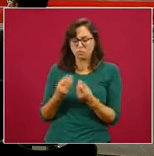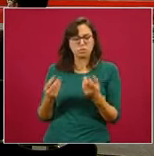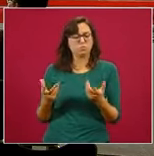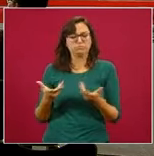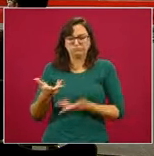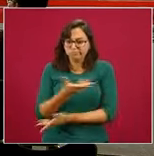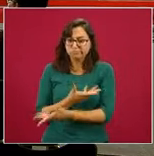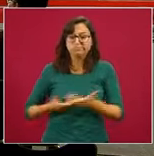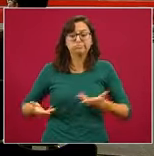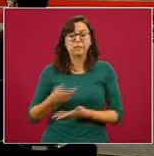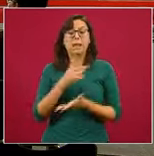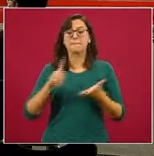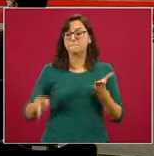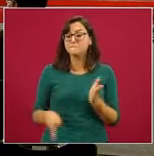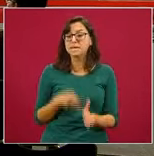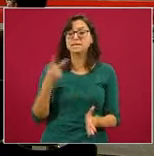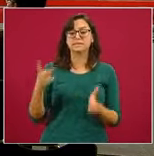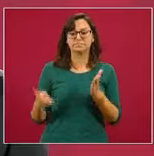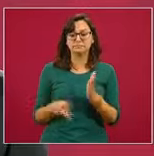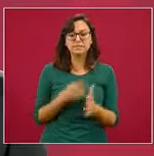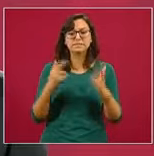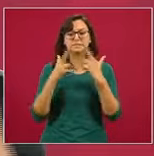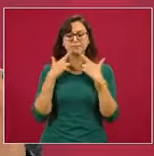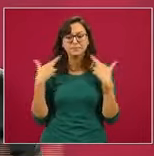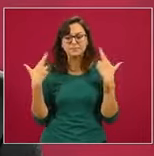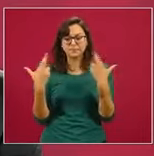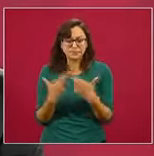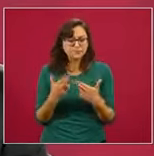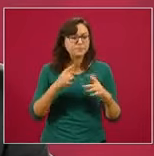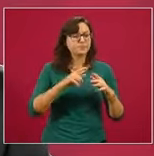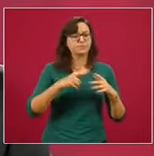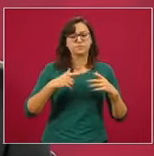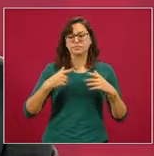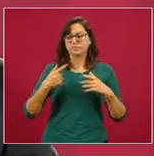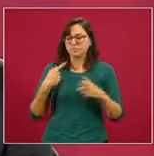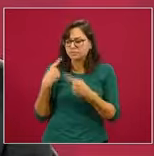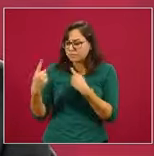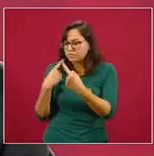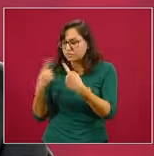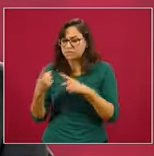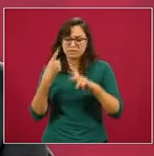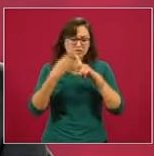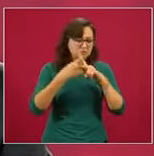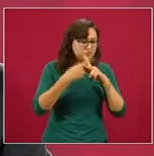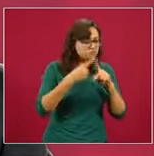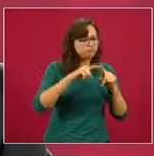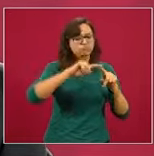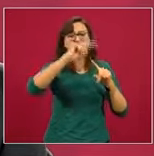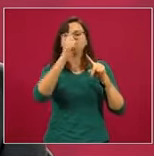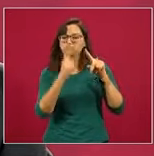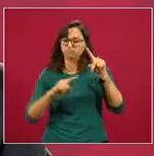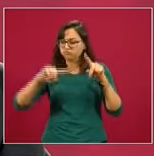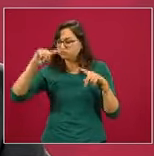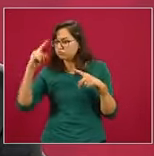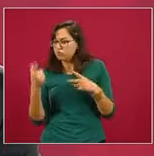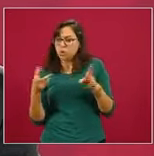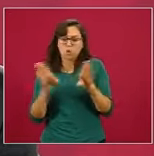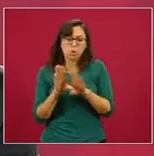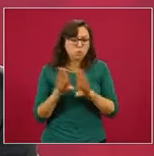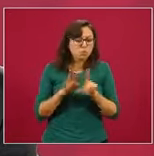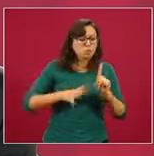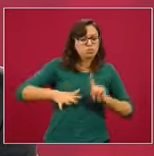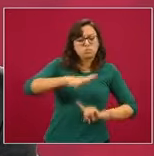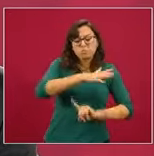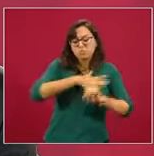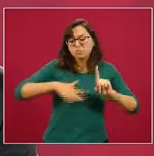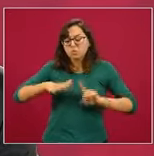periódicamente nos reunimos a revisar las curvas epidémicas, las proyecciones matemáticas, los escenarios, para identificar cuándo